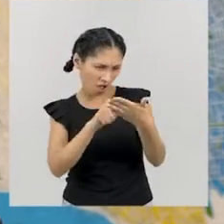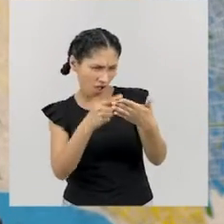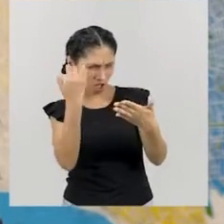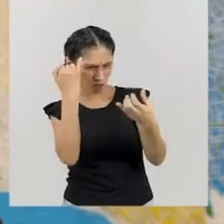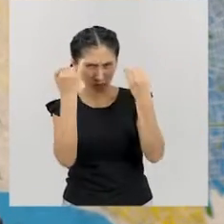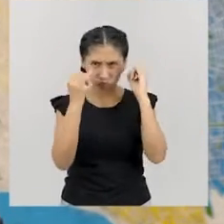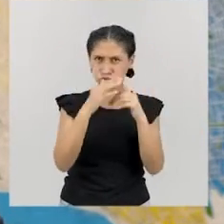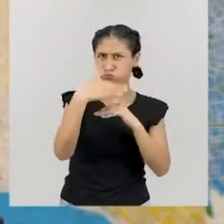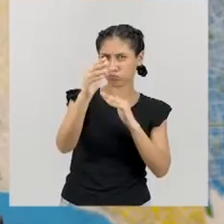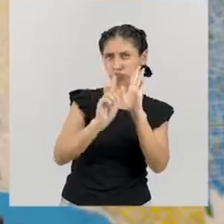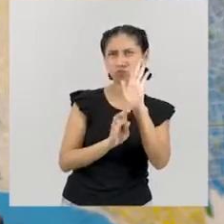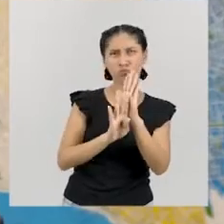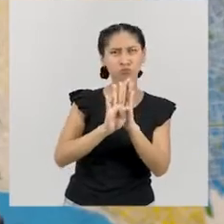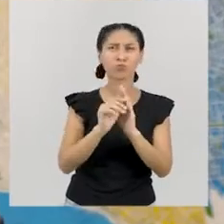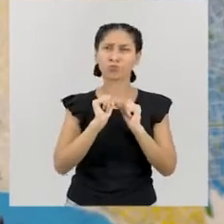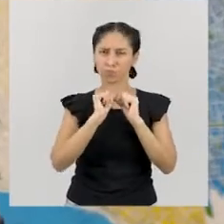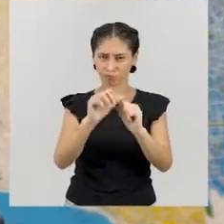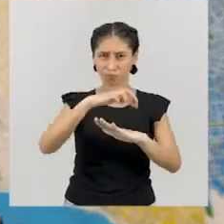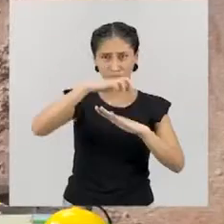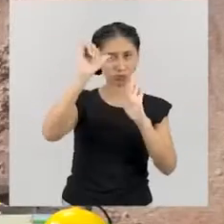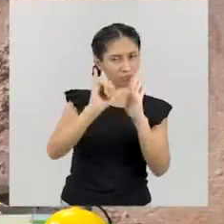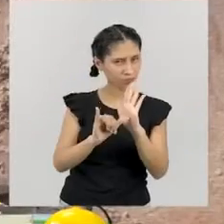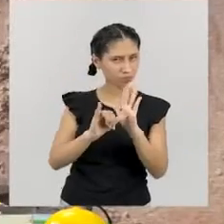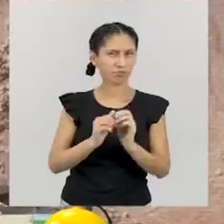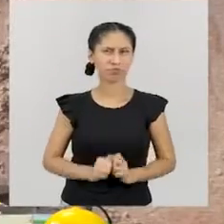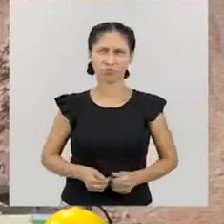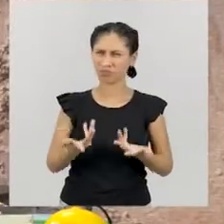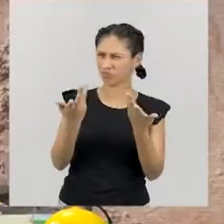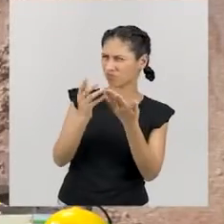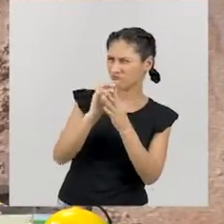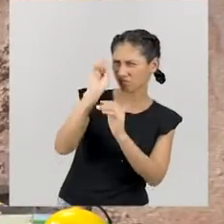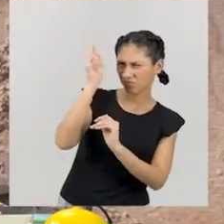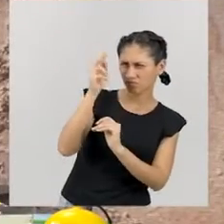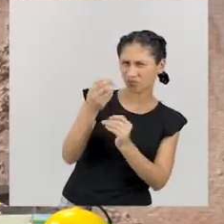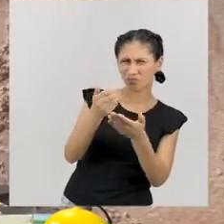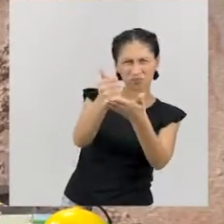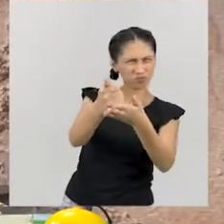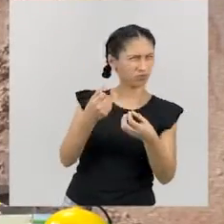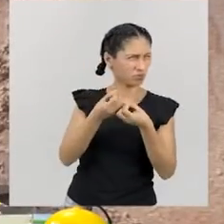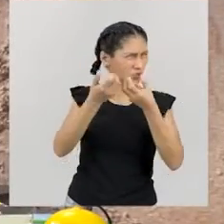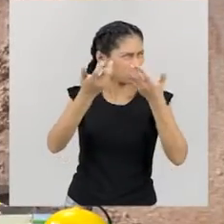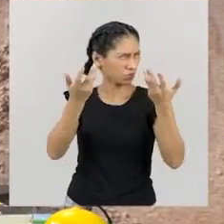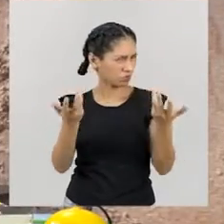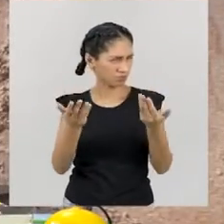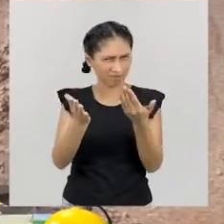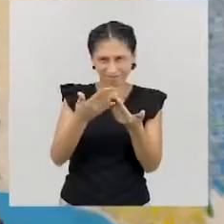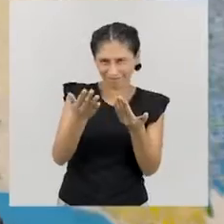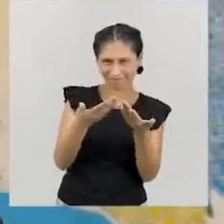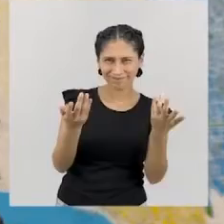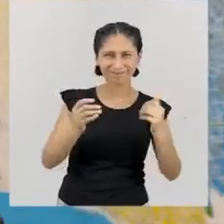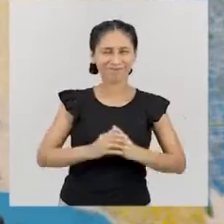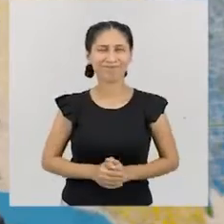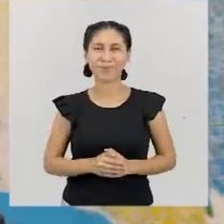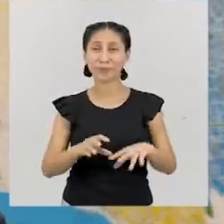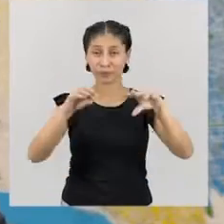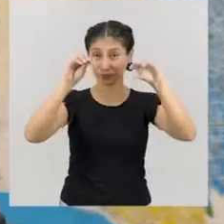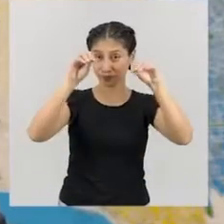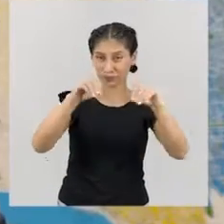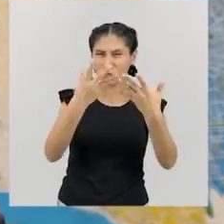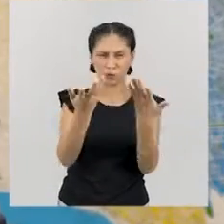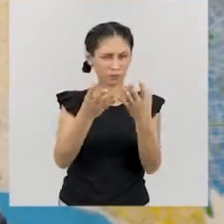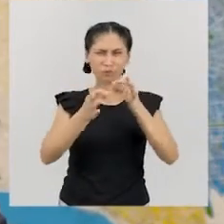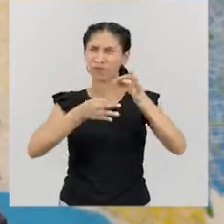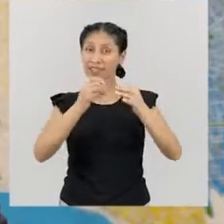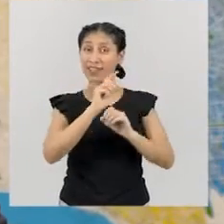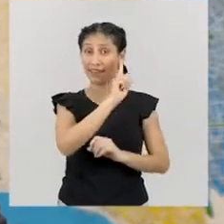fortalecer la idea de continuar con sus proyectos de vida. Profe, ¿cómo nos va a ayudar? Fácil, Cori.